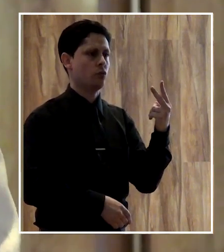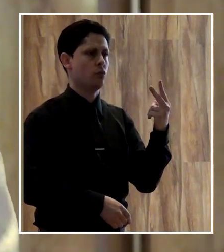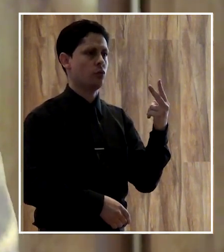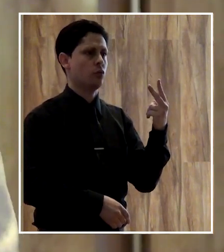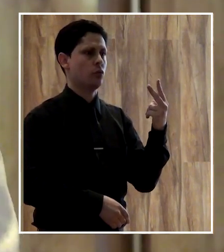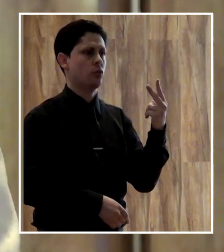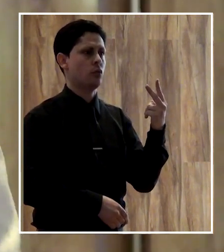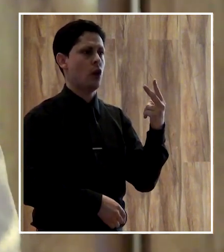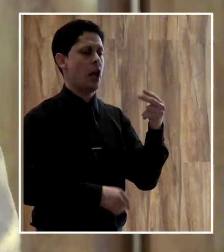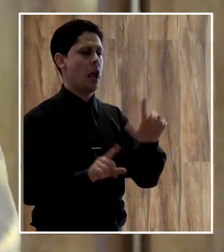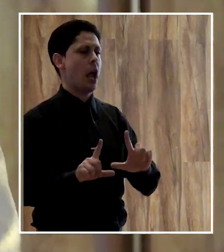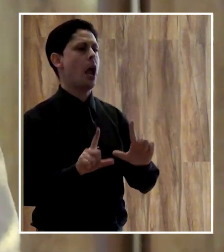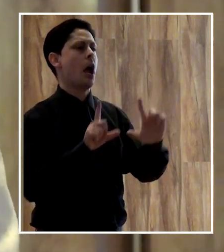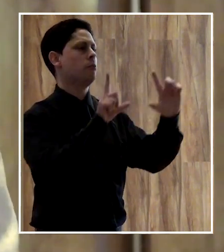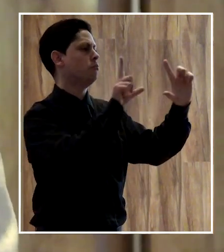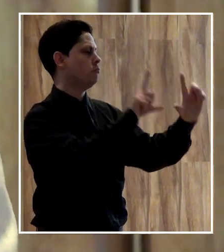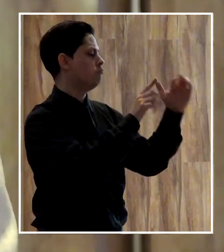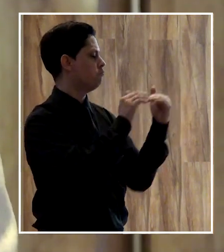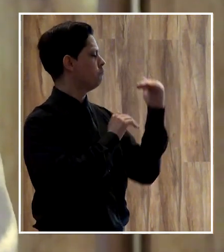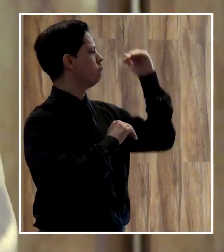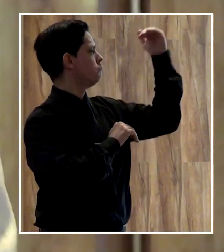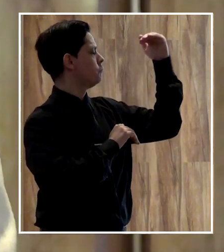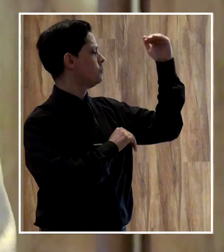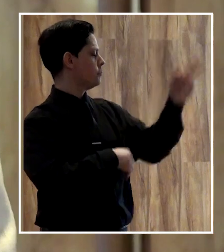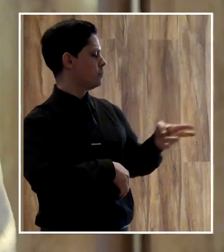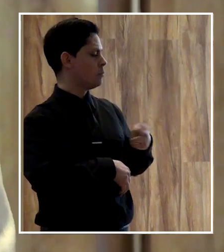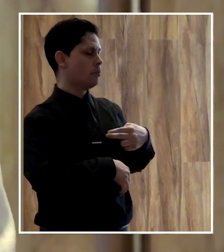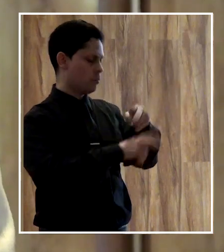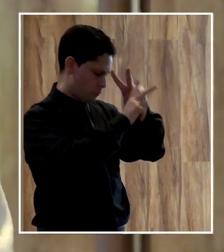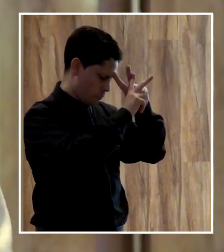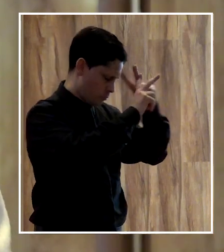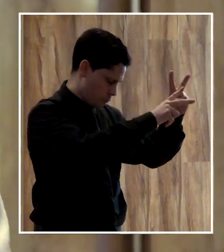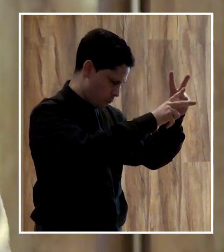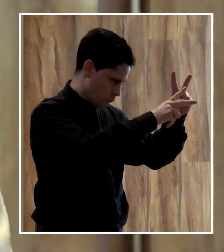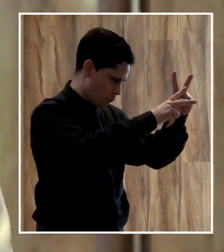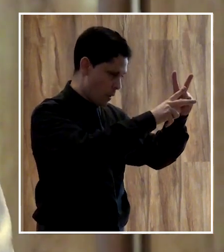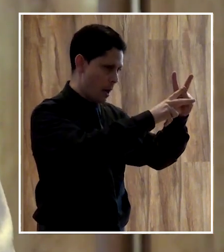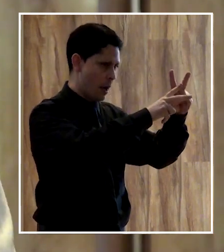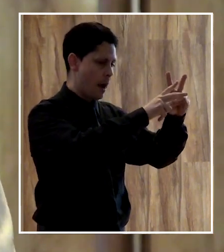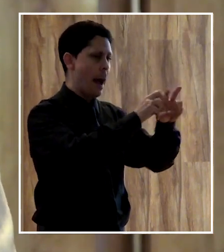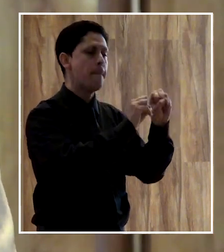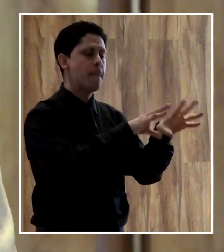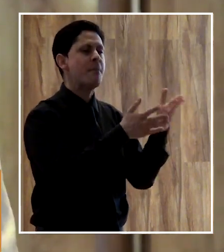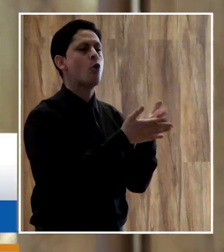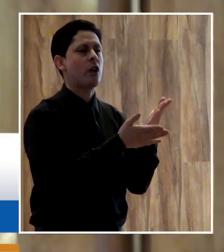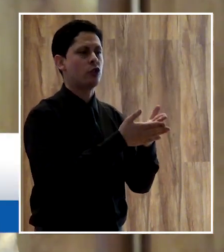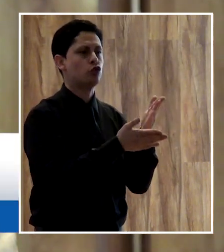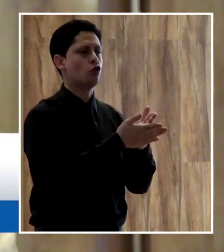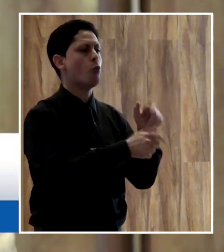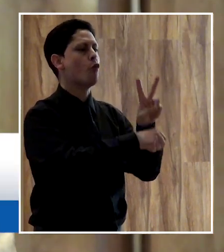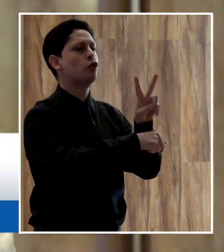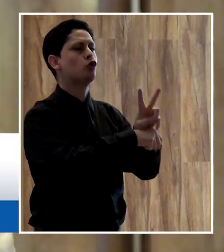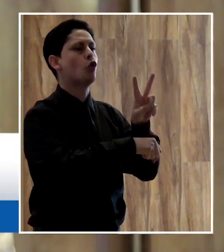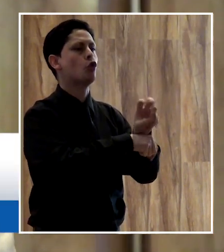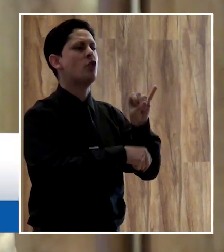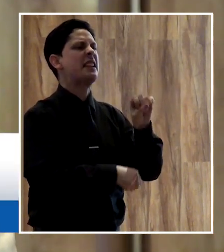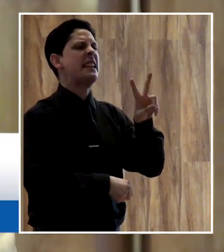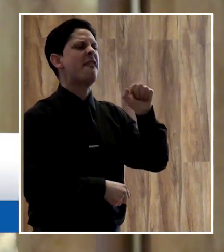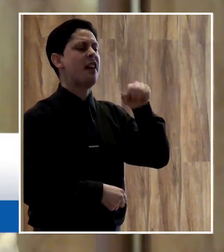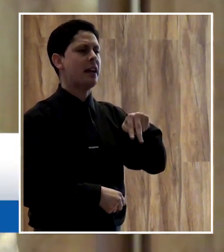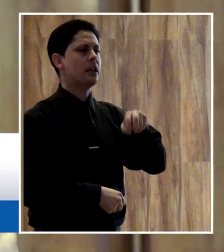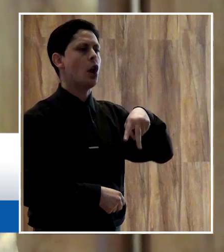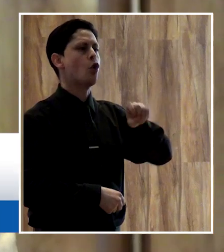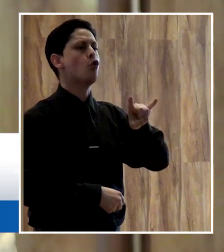2022, el otorgamiento del grado de doctor honoris causa al Premio Nacional de Educación,